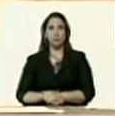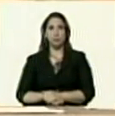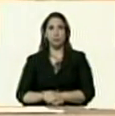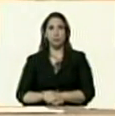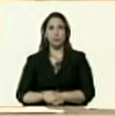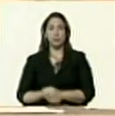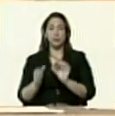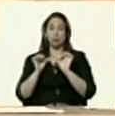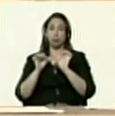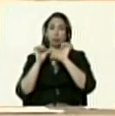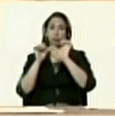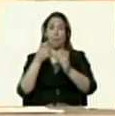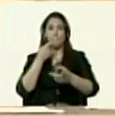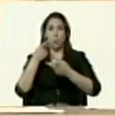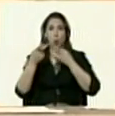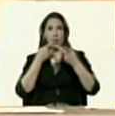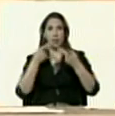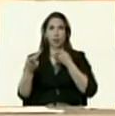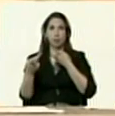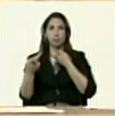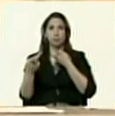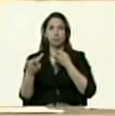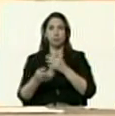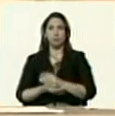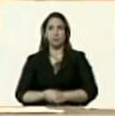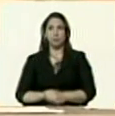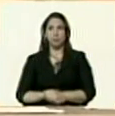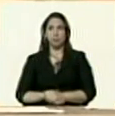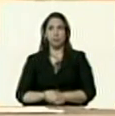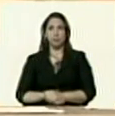mantiene su política de